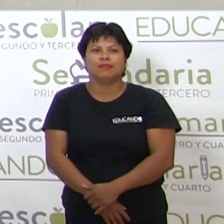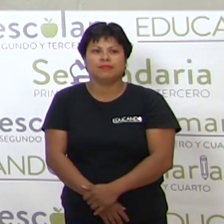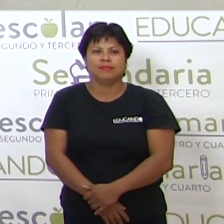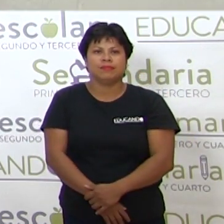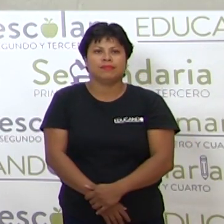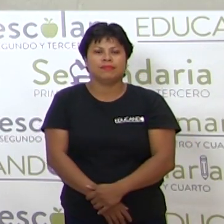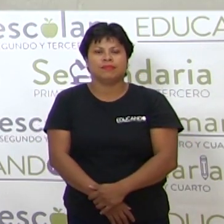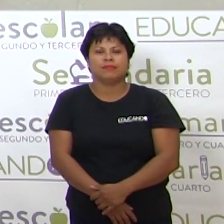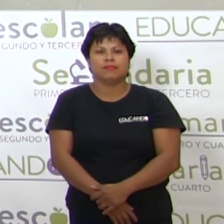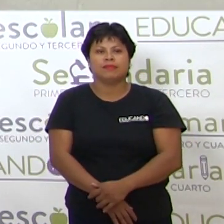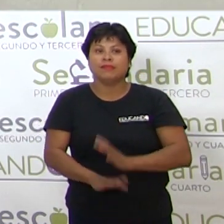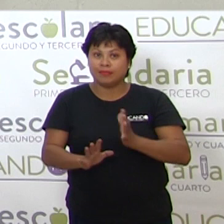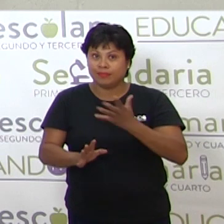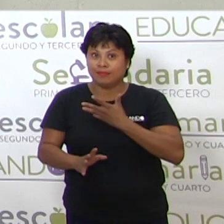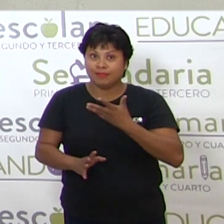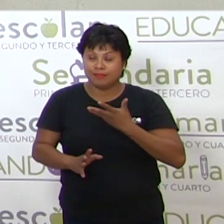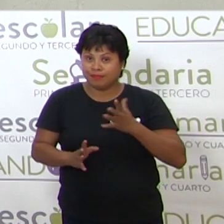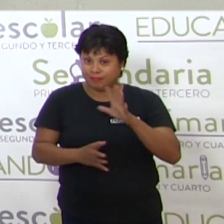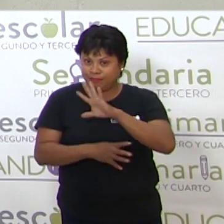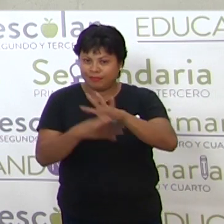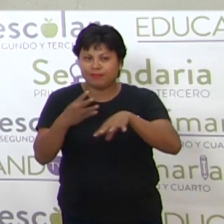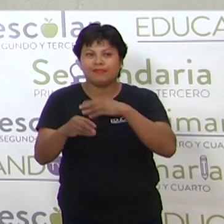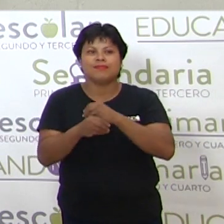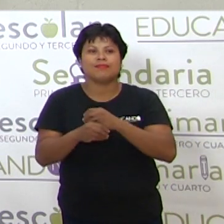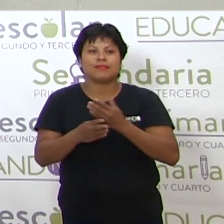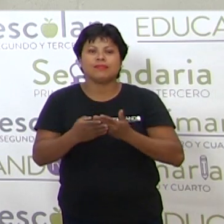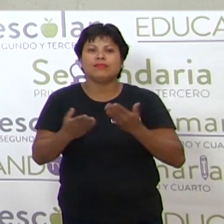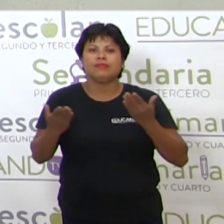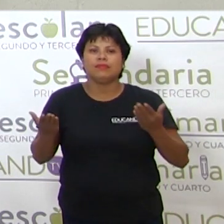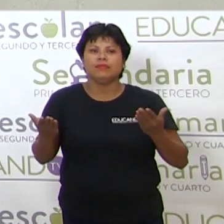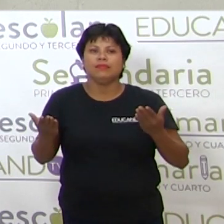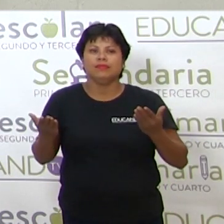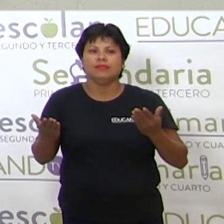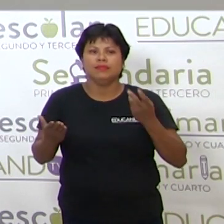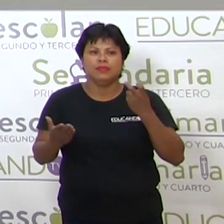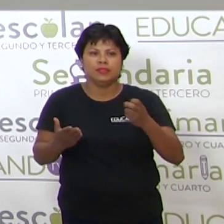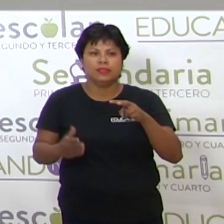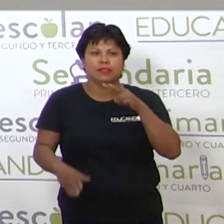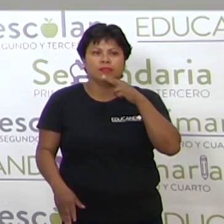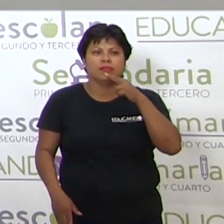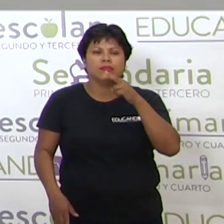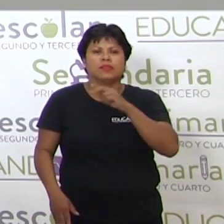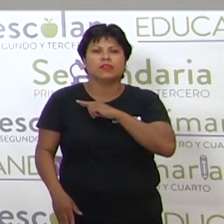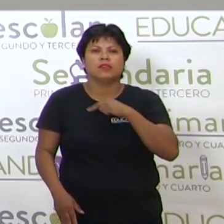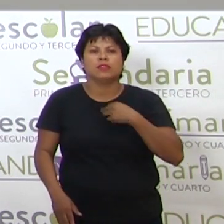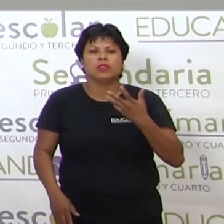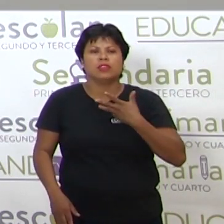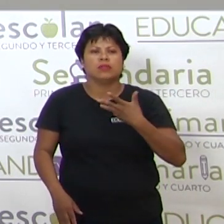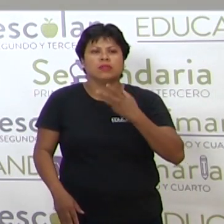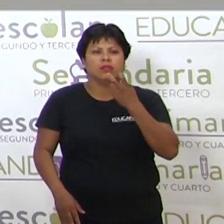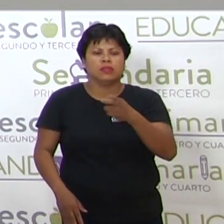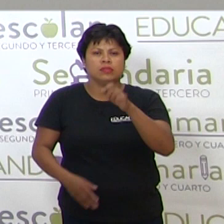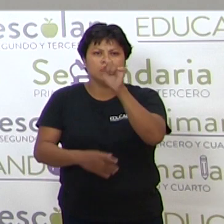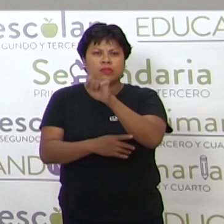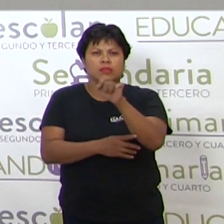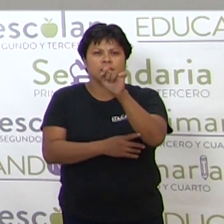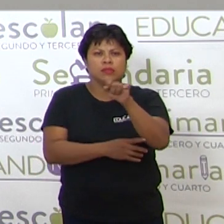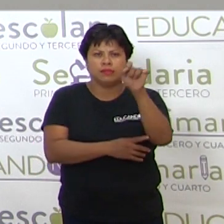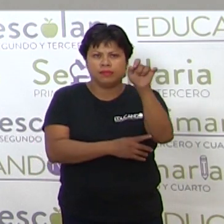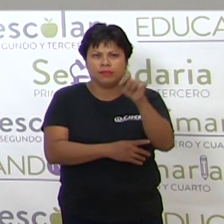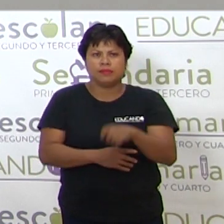si ya los tenemos todos ahora estos verbos que tenemos en el pizarrón